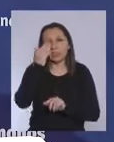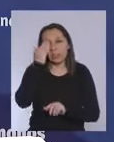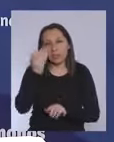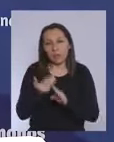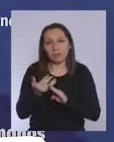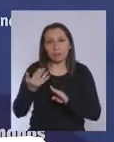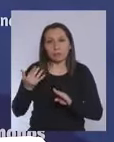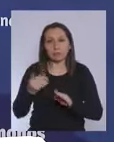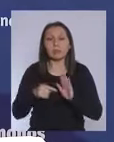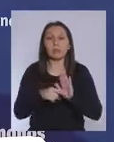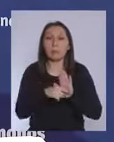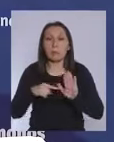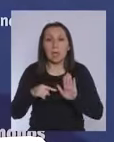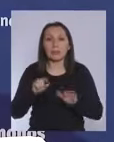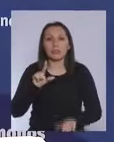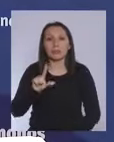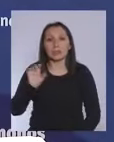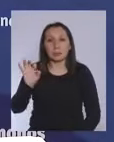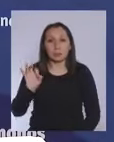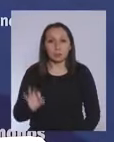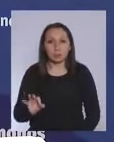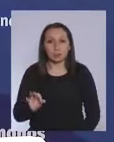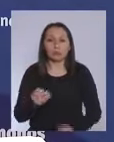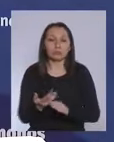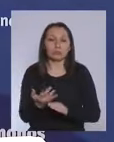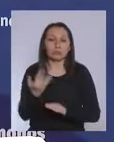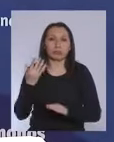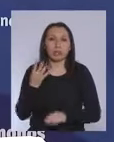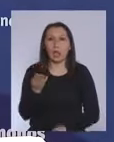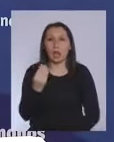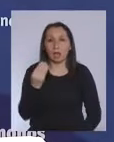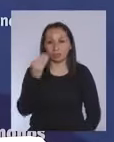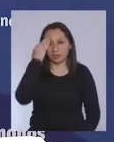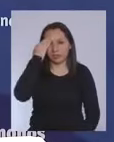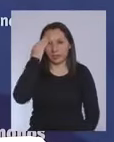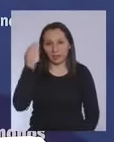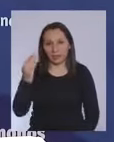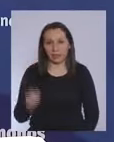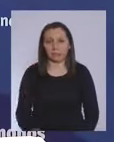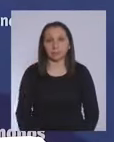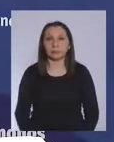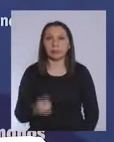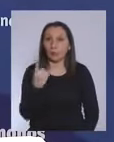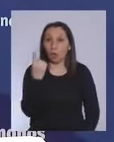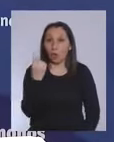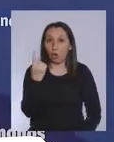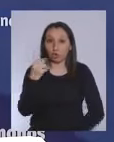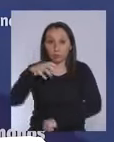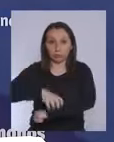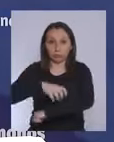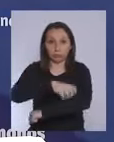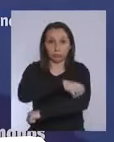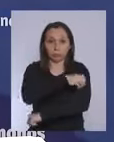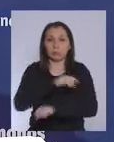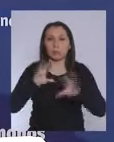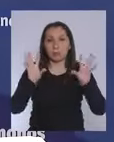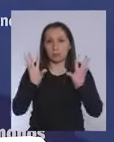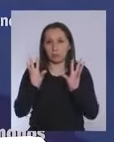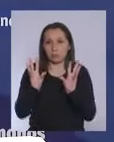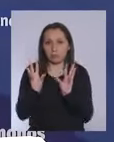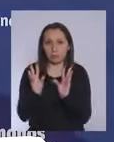desde menos 7% en los últimos 14 días 11 regiones disminuyeron sus